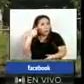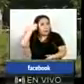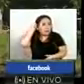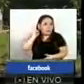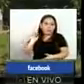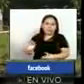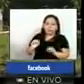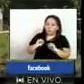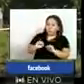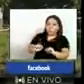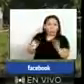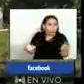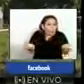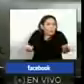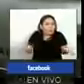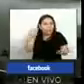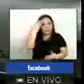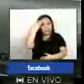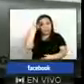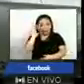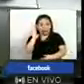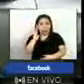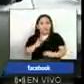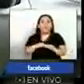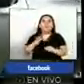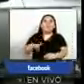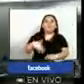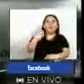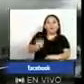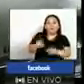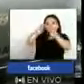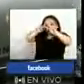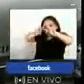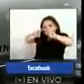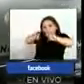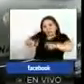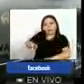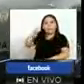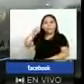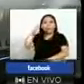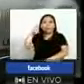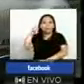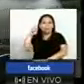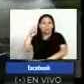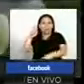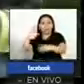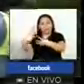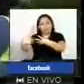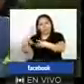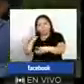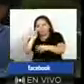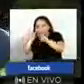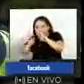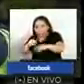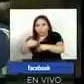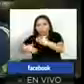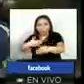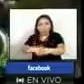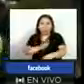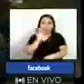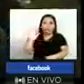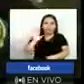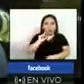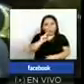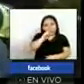niño no hay por el momento. Hasta que Medicina Legal y Fiscalía concluyan las investigaciones. El padre del